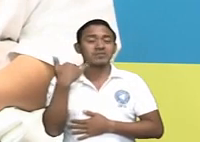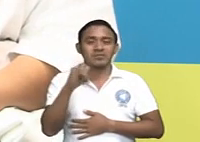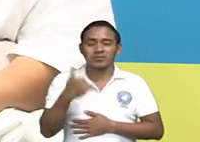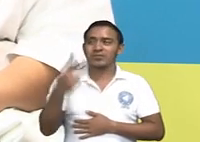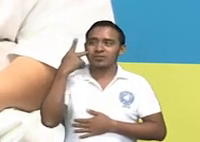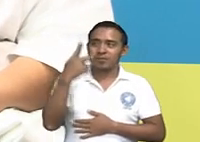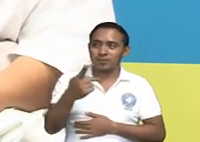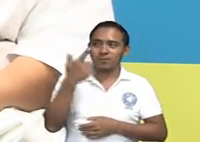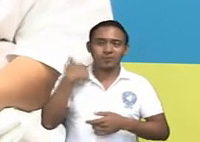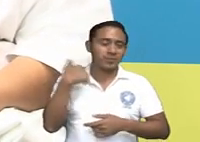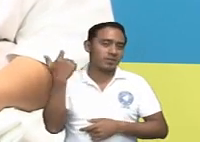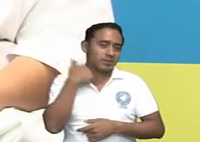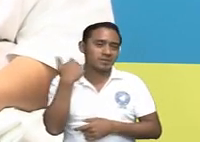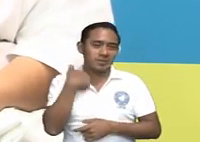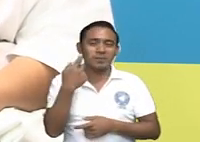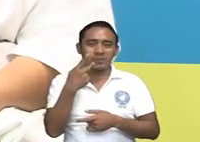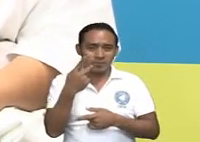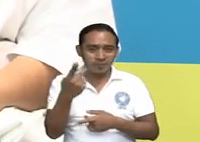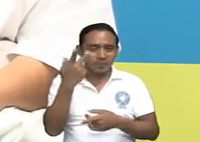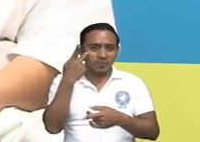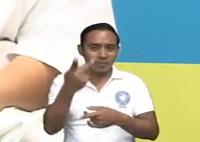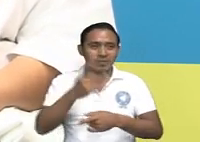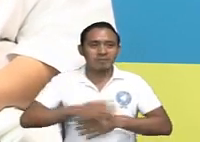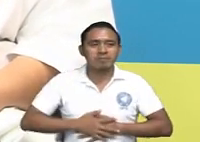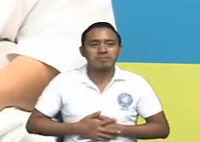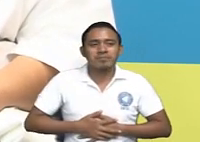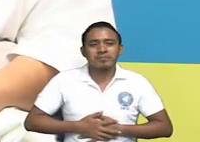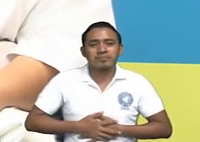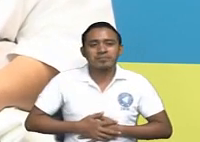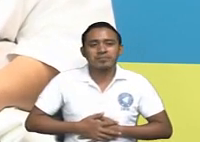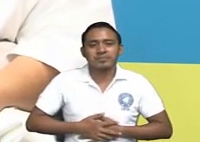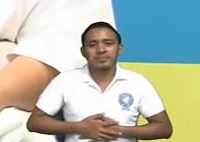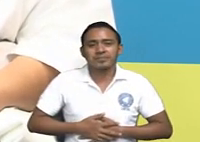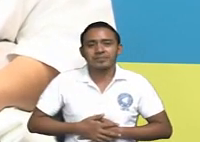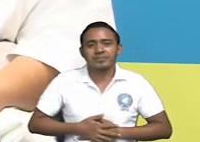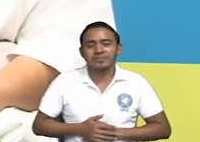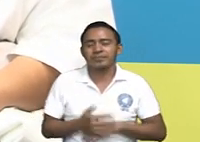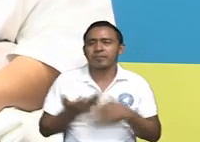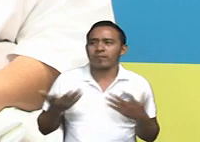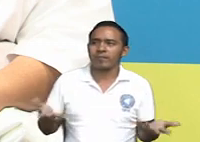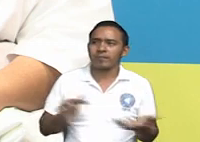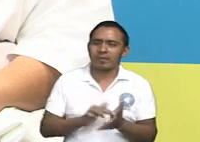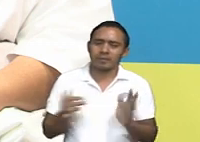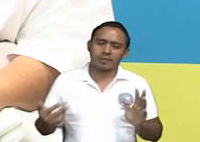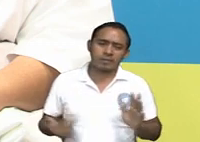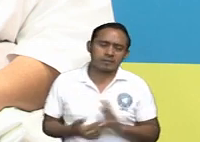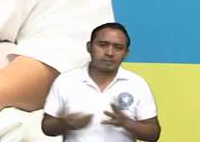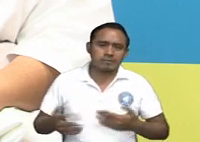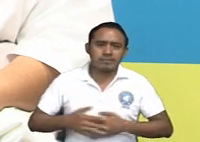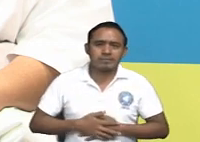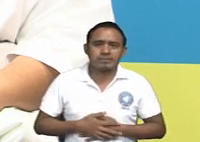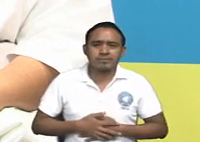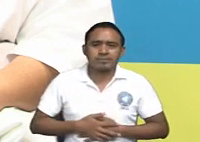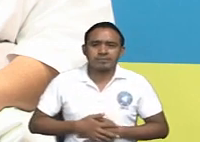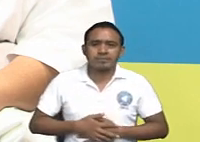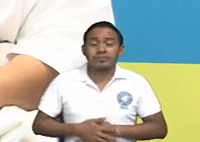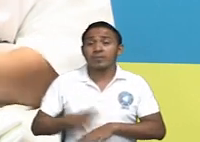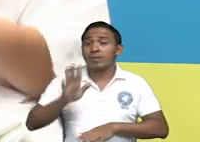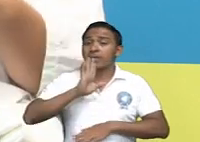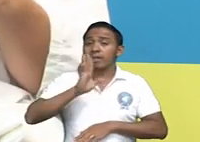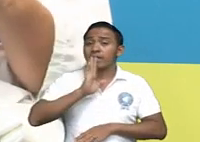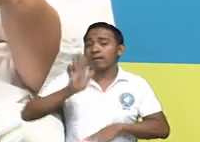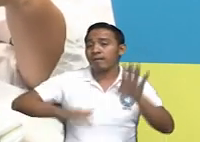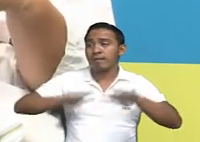viendo. Yo siempre a lo ven, te cuento. Qué bueno. ¿Qué decirte? Muchas veces a veces hablamos